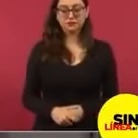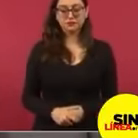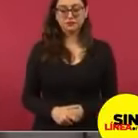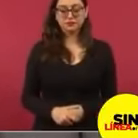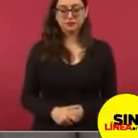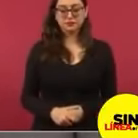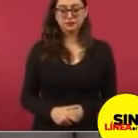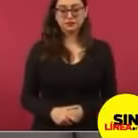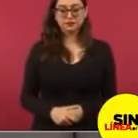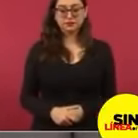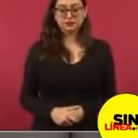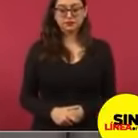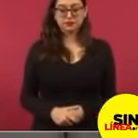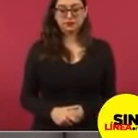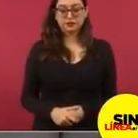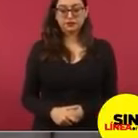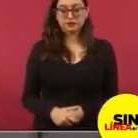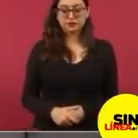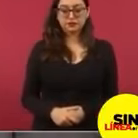de que se sienten